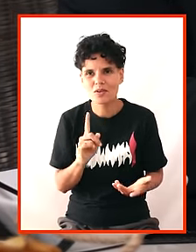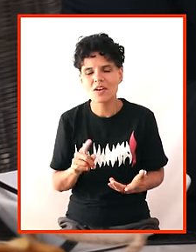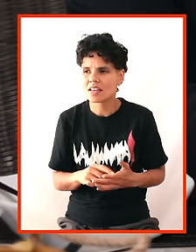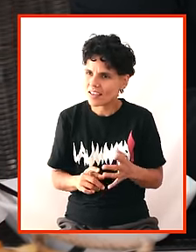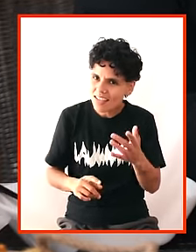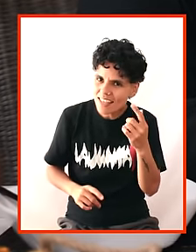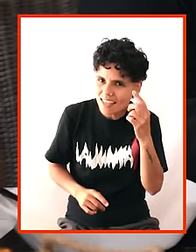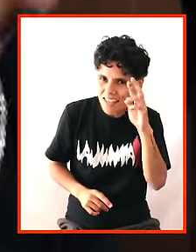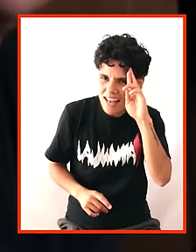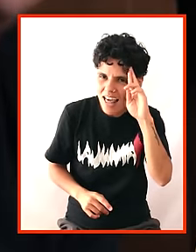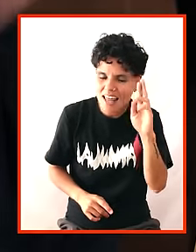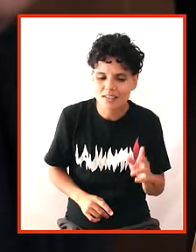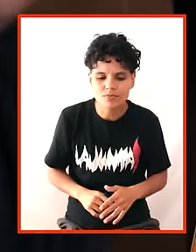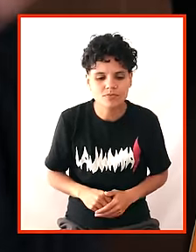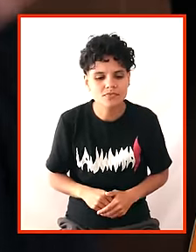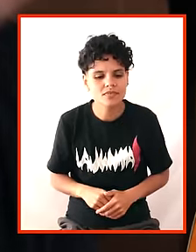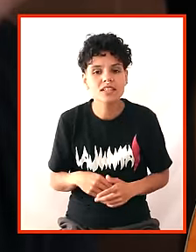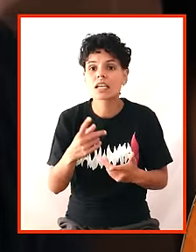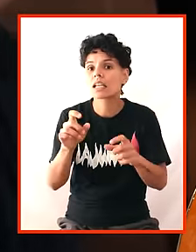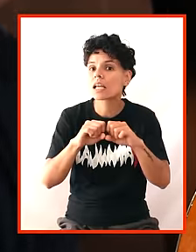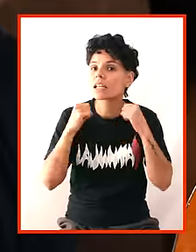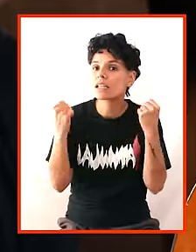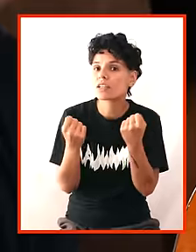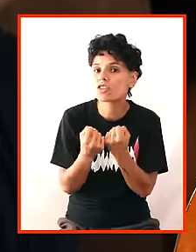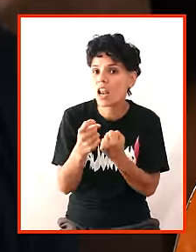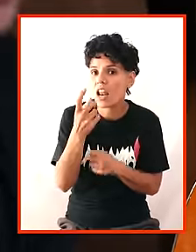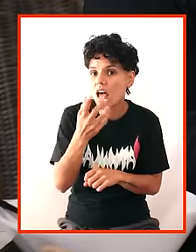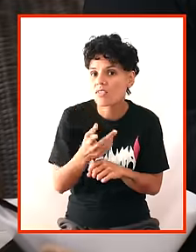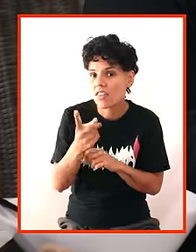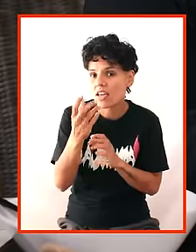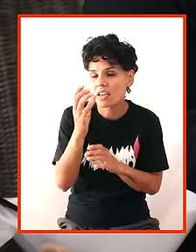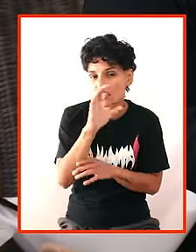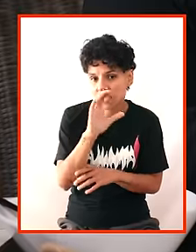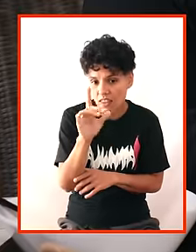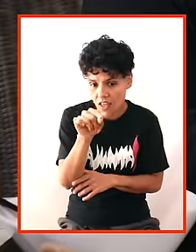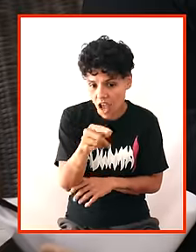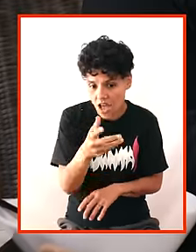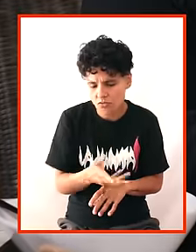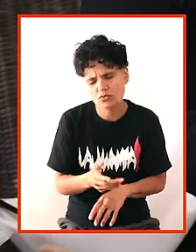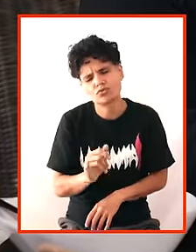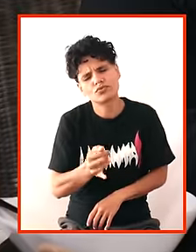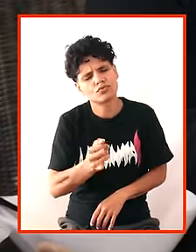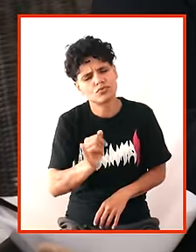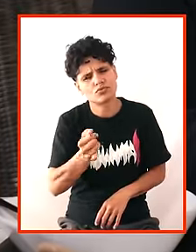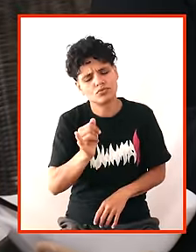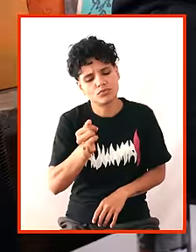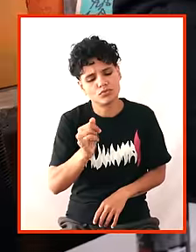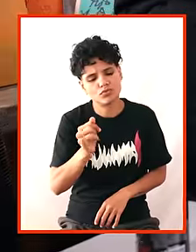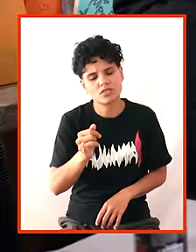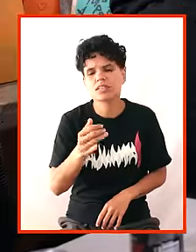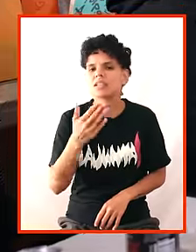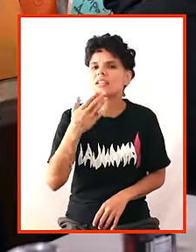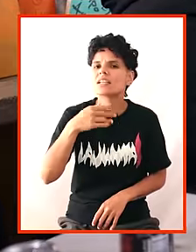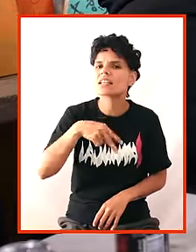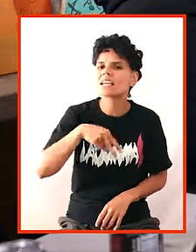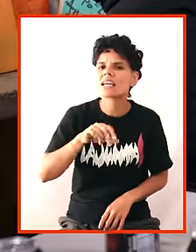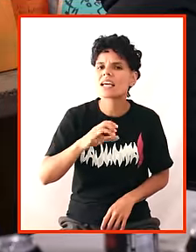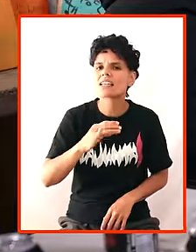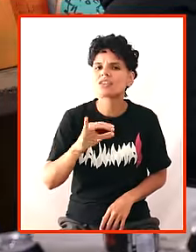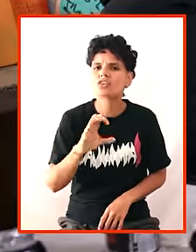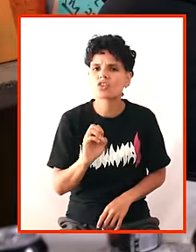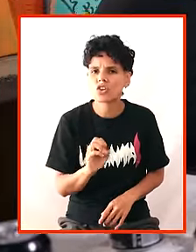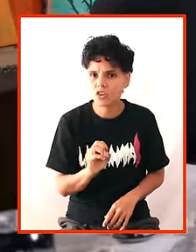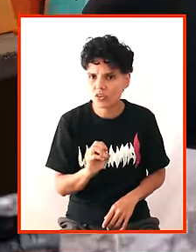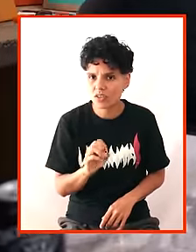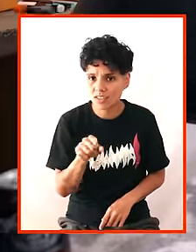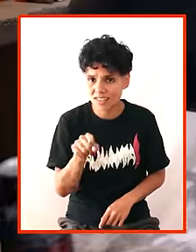en el Estadio Nacional... ¿Van a ver de este disco también? Seguramente. El Necio. Sí, el Necio tiene que ir. El Necio